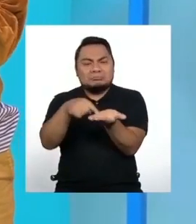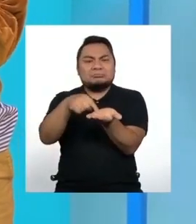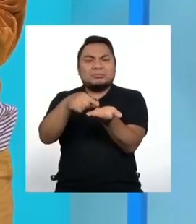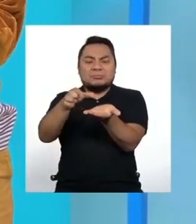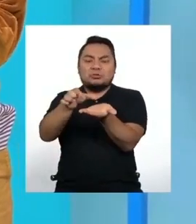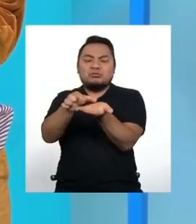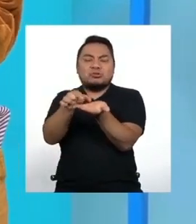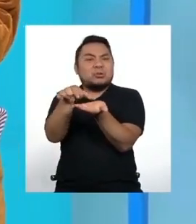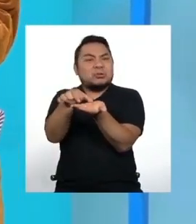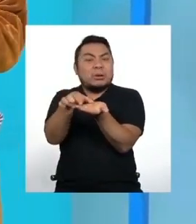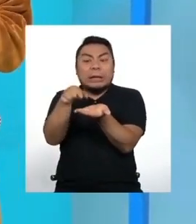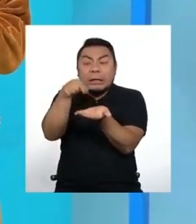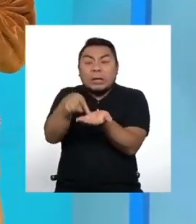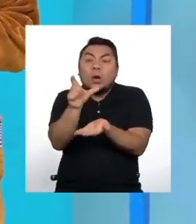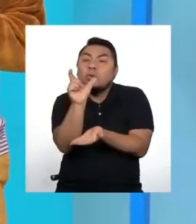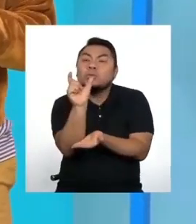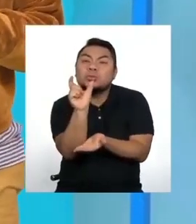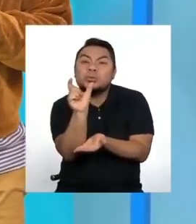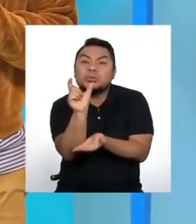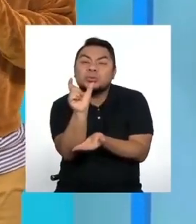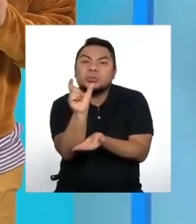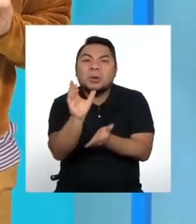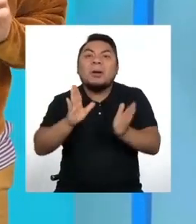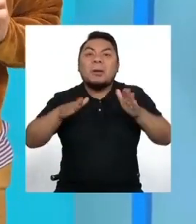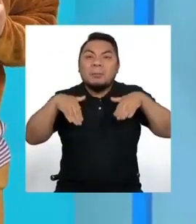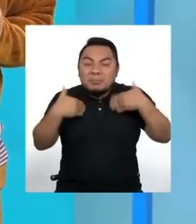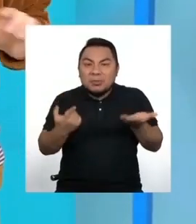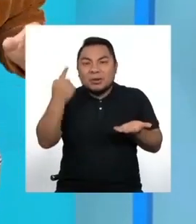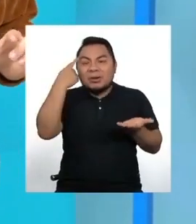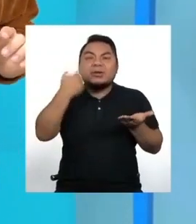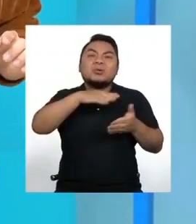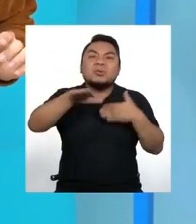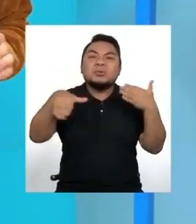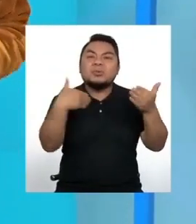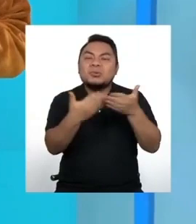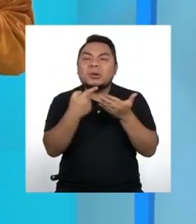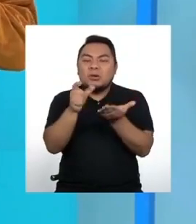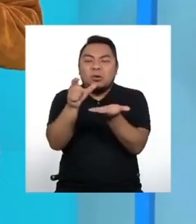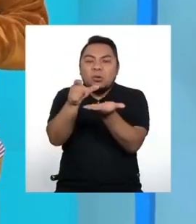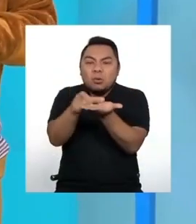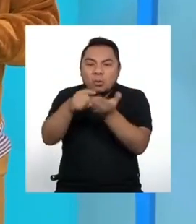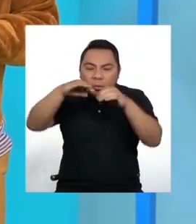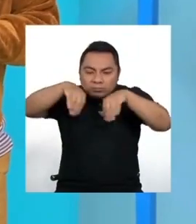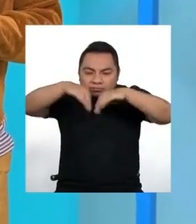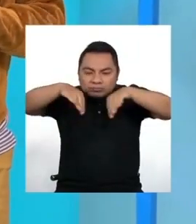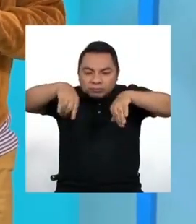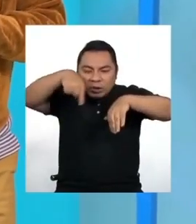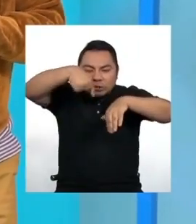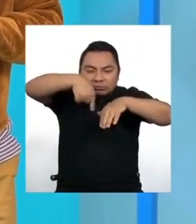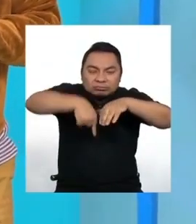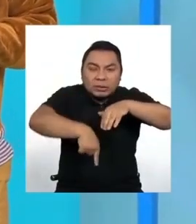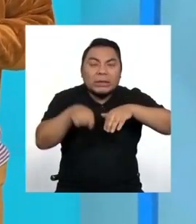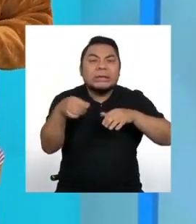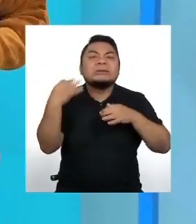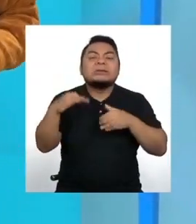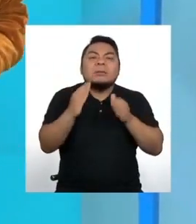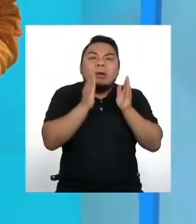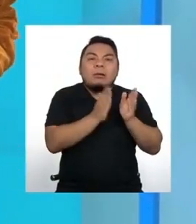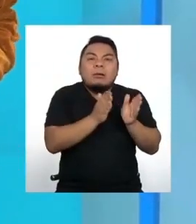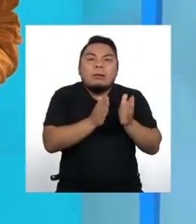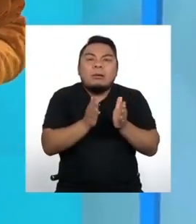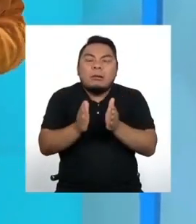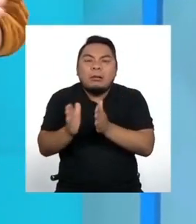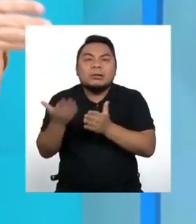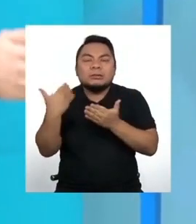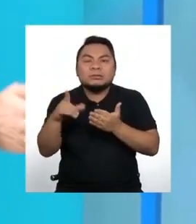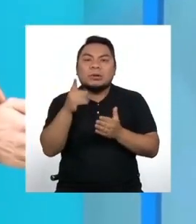de comunicarnos, de saludarnos y de jugar. Ay, como yo extraño mucho a mis amigos del colegio, estoy